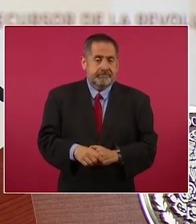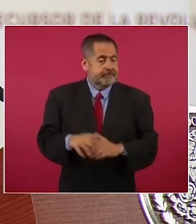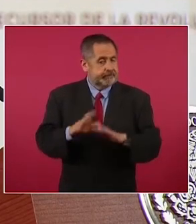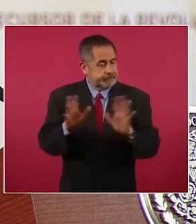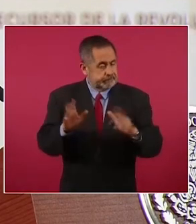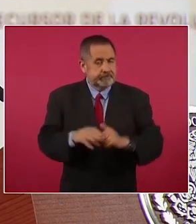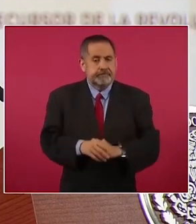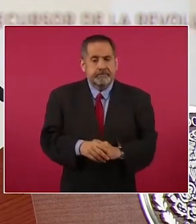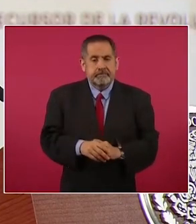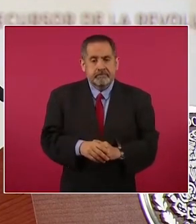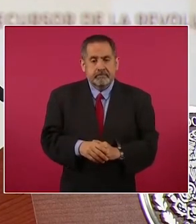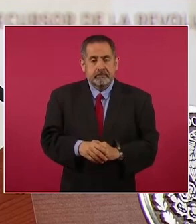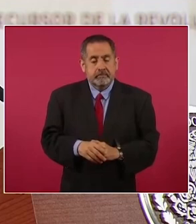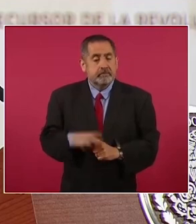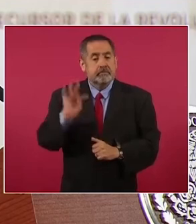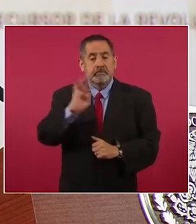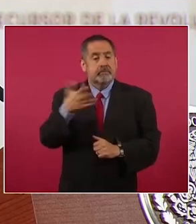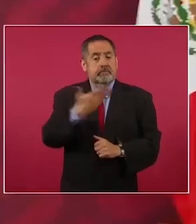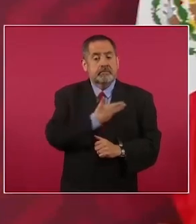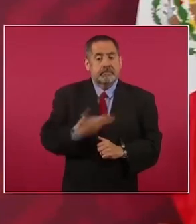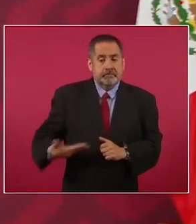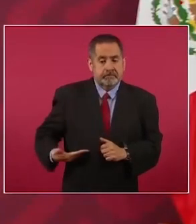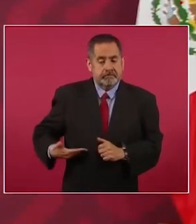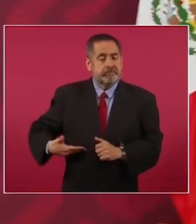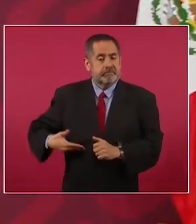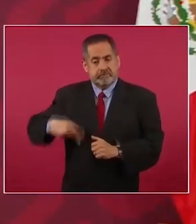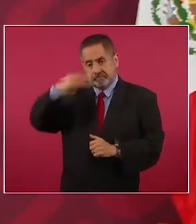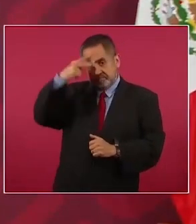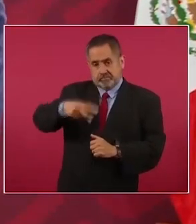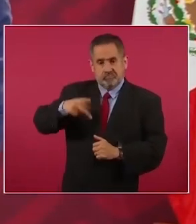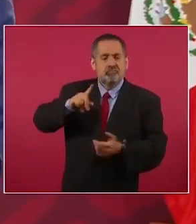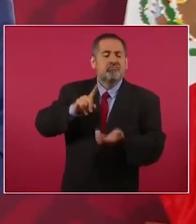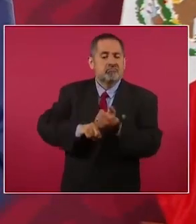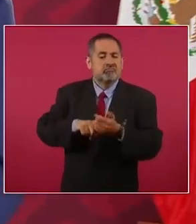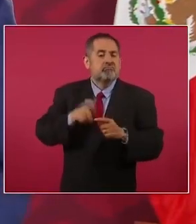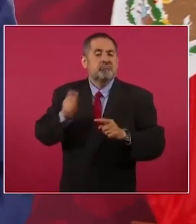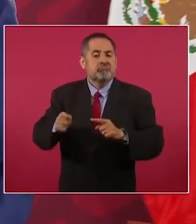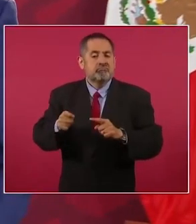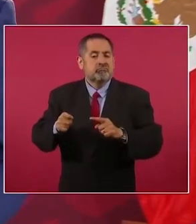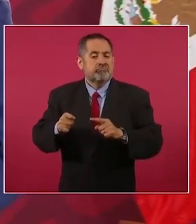Entonces, si el presidente de la República, que es